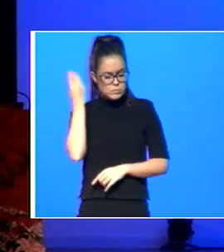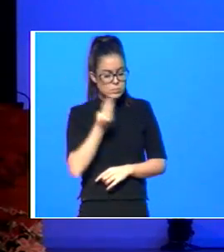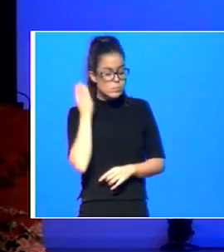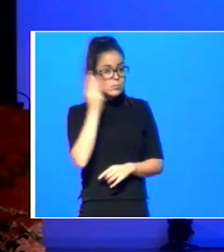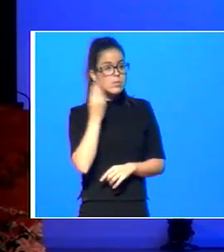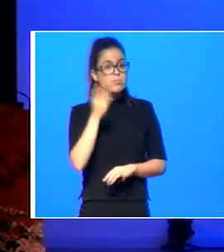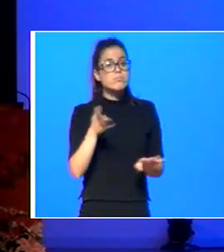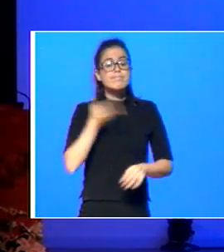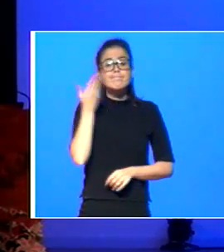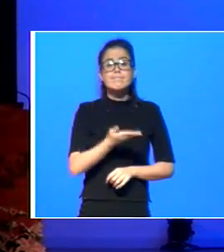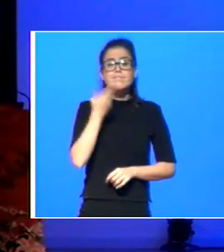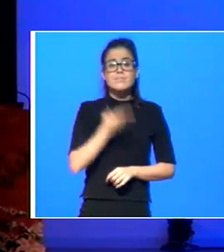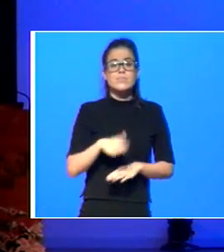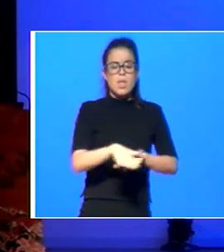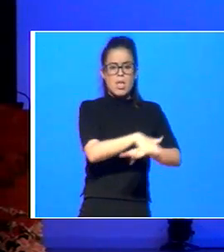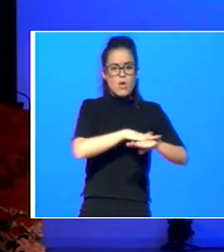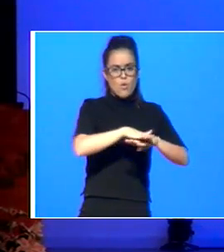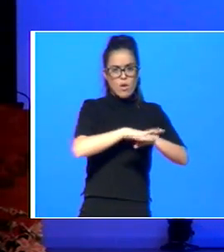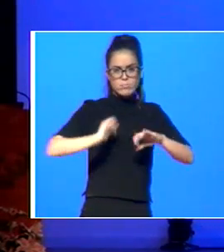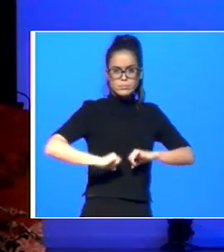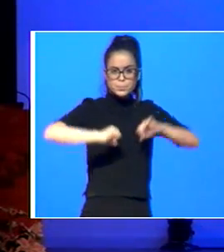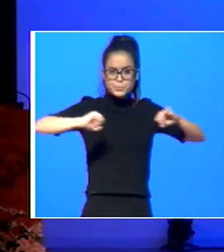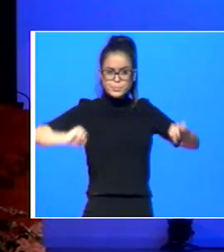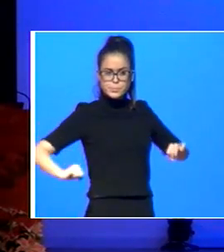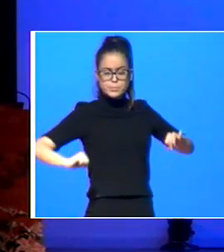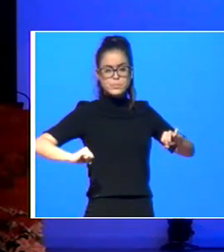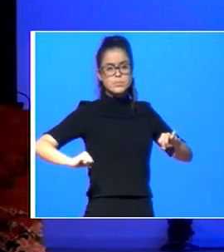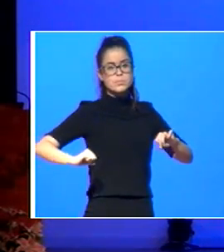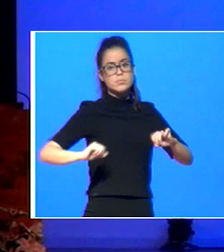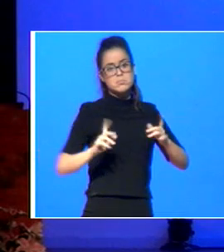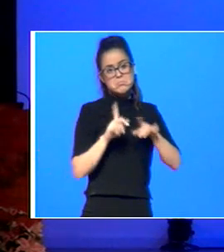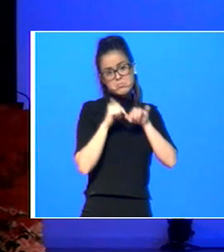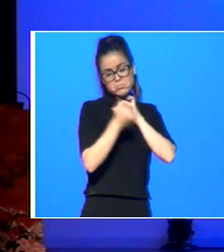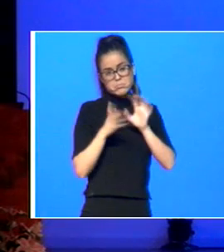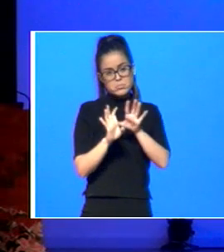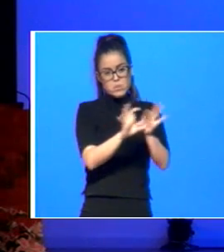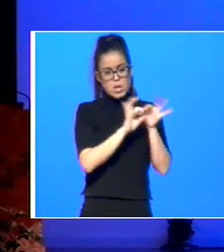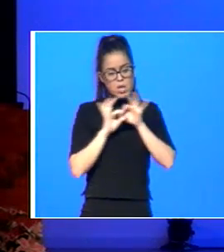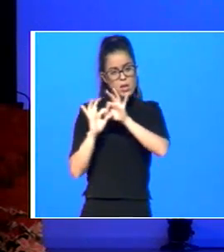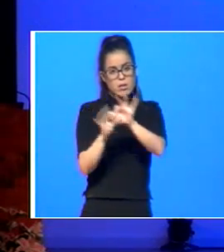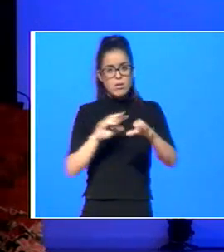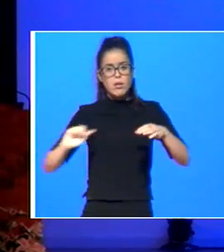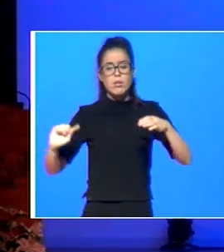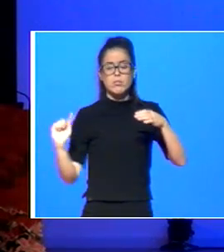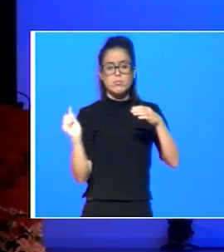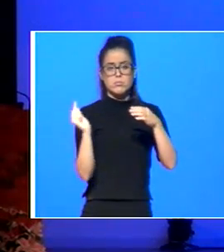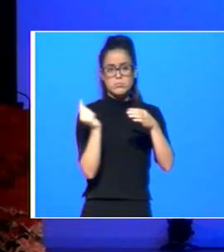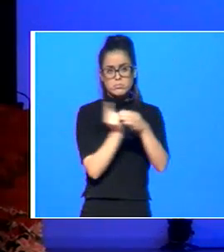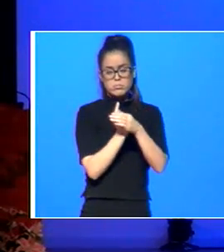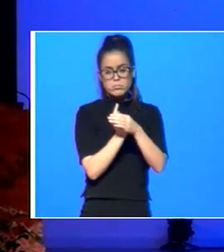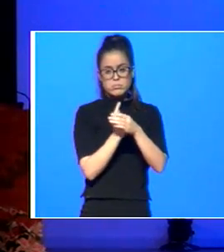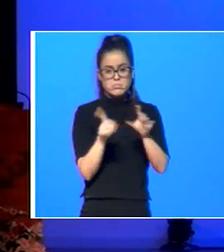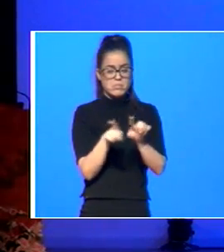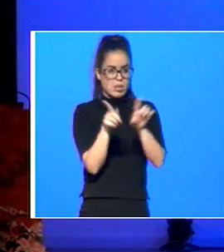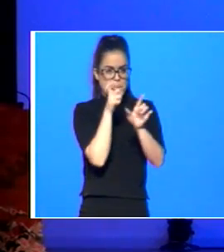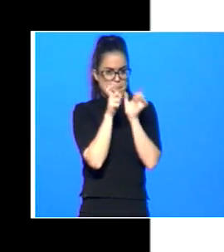garrantzitsua dela behintzat oinarri bat eukitia eta oinarri hori anistasunagaz lotutako edo inklusinioia bardin da berbia zein